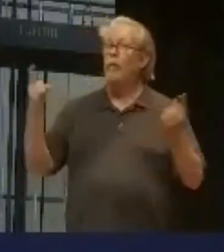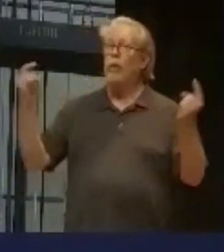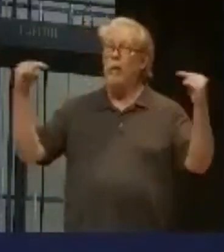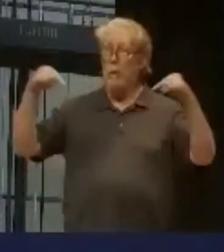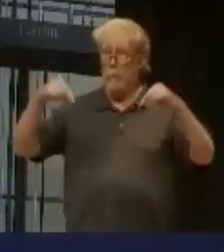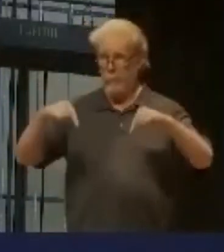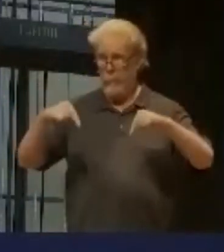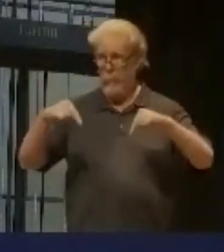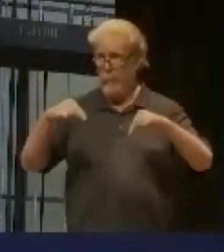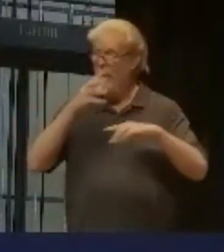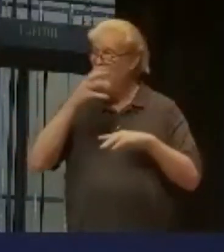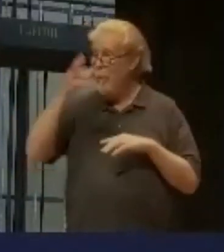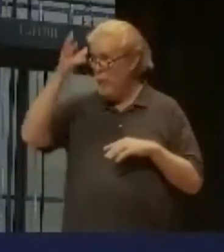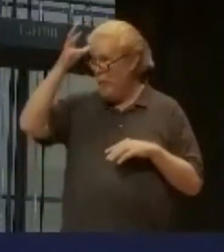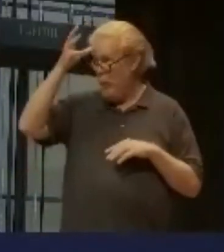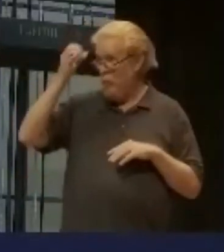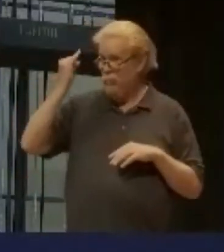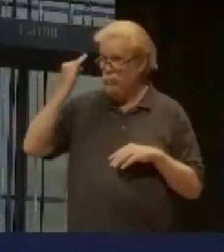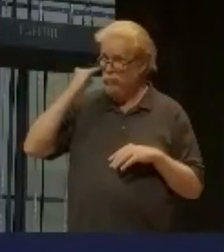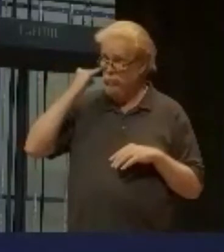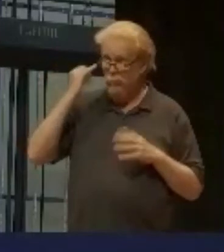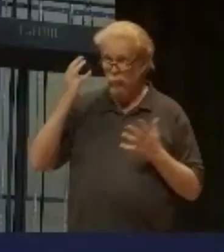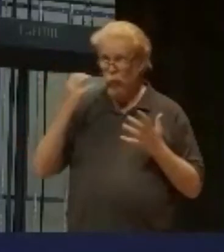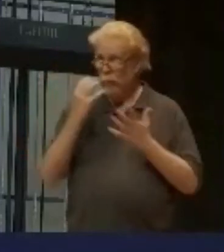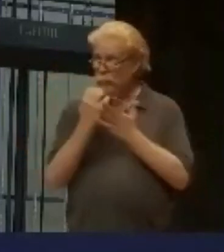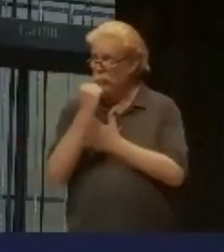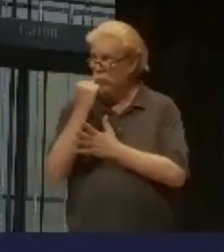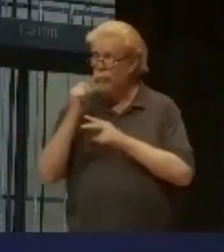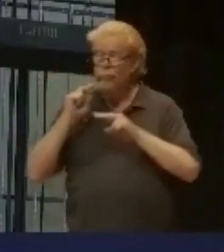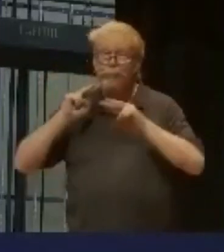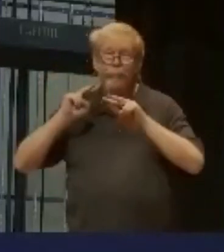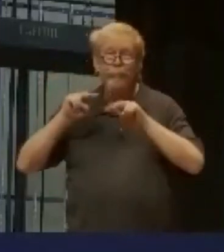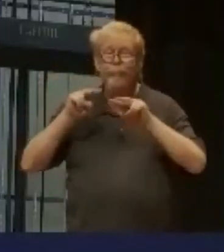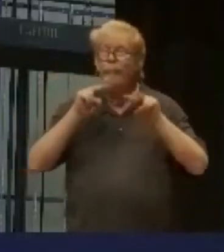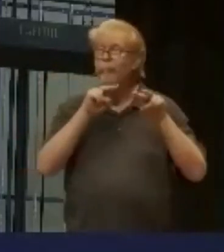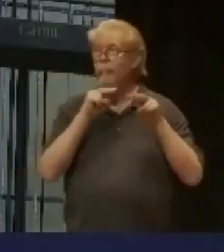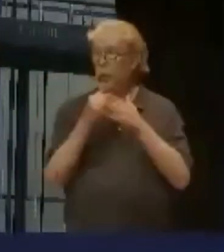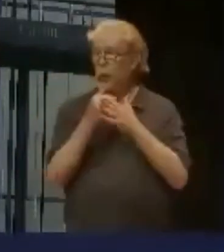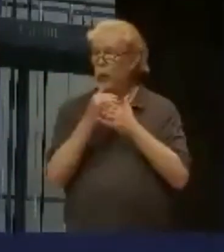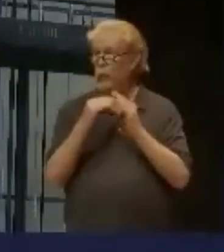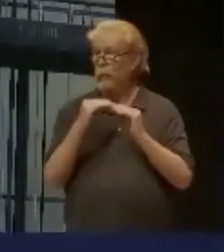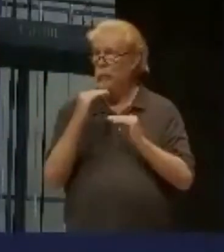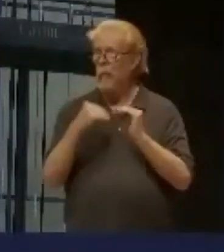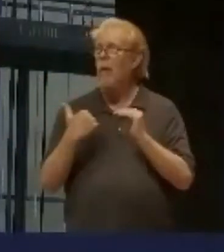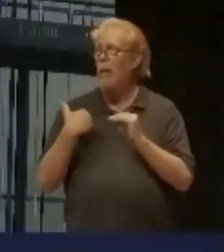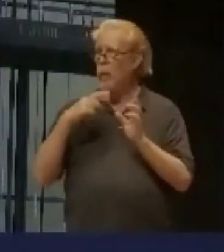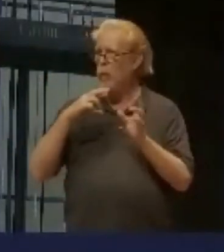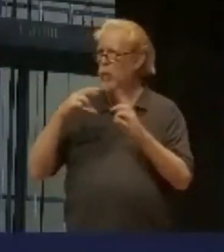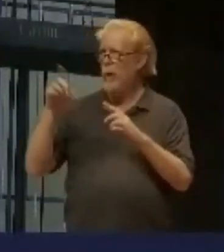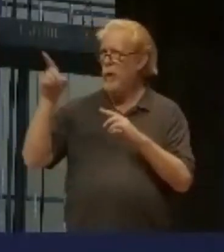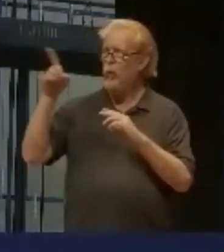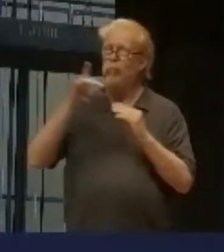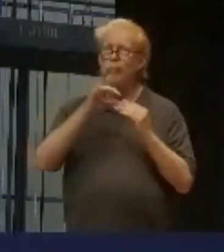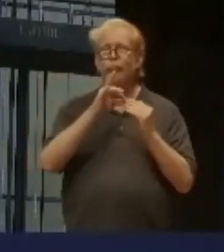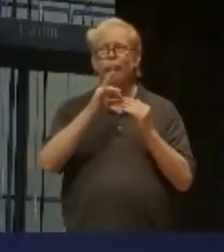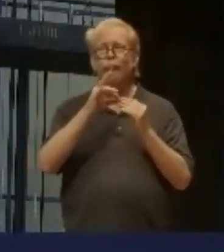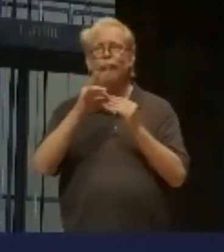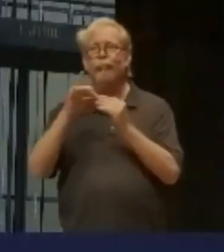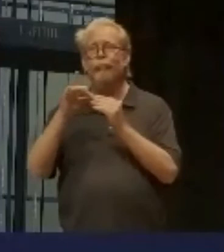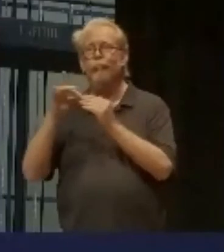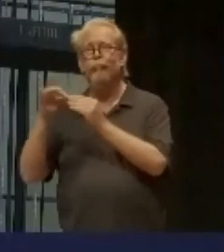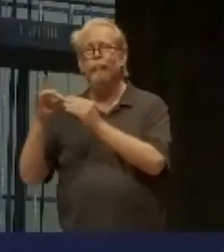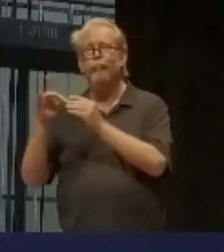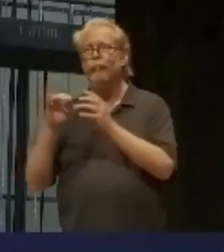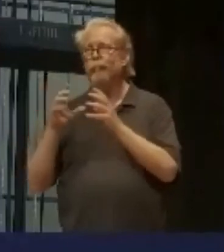Y bueno, queremos agradecerles a todos por venir, padres de familia, si quieren un tour por las instalaciones. Tenemos a los administradores listos